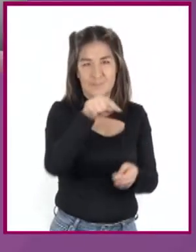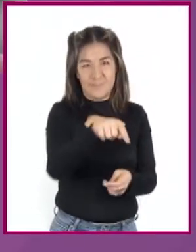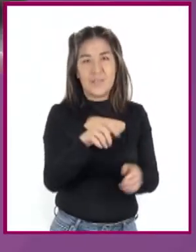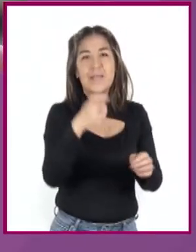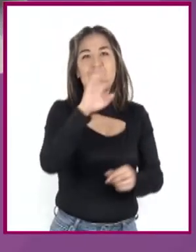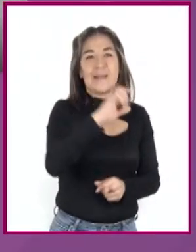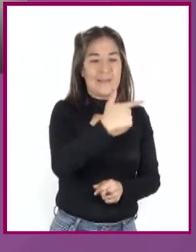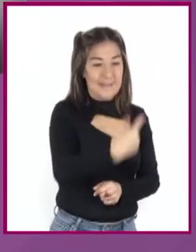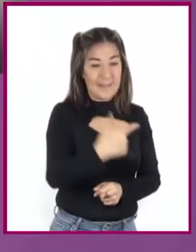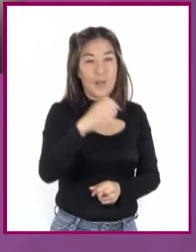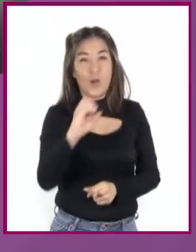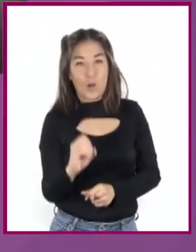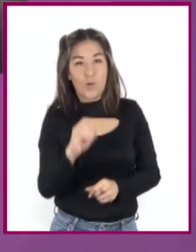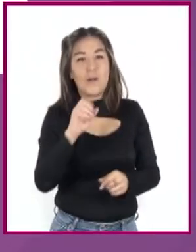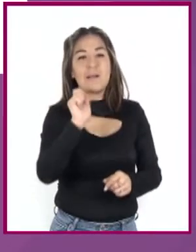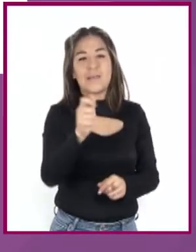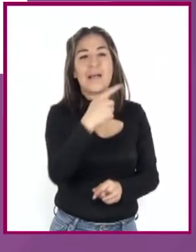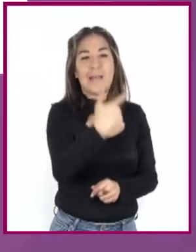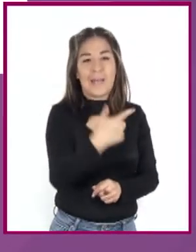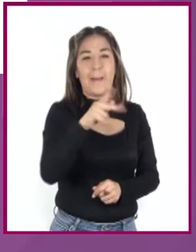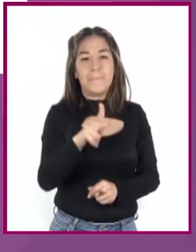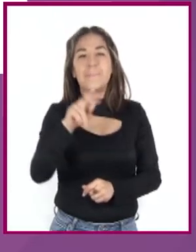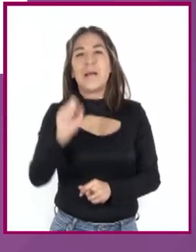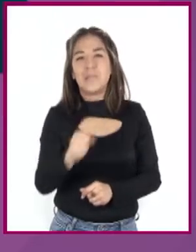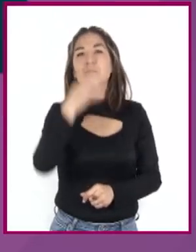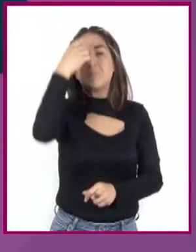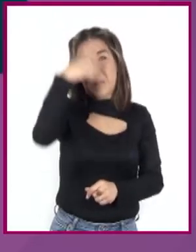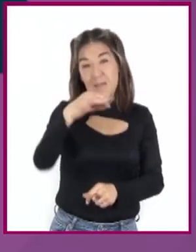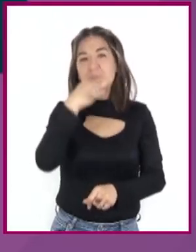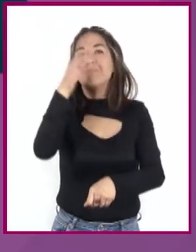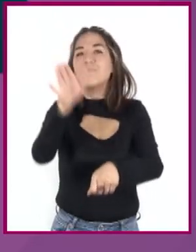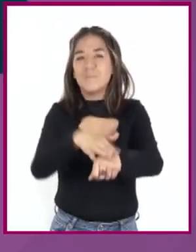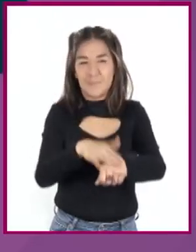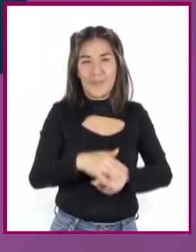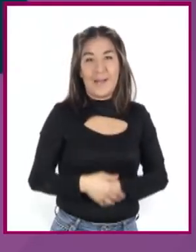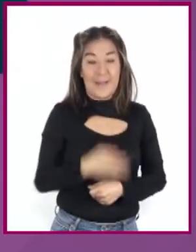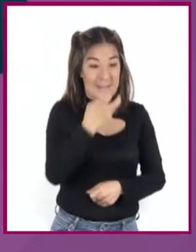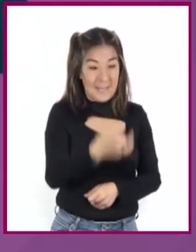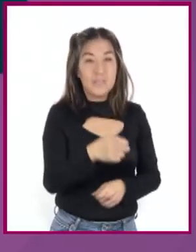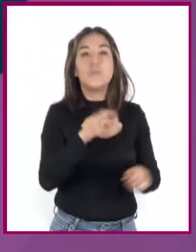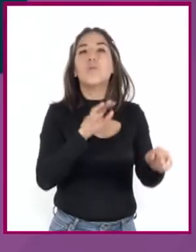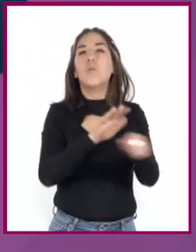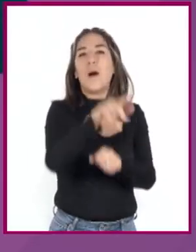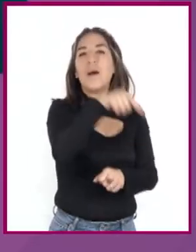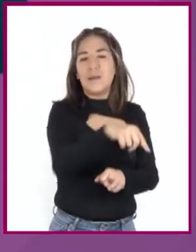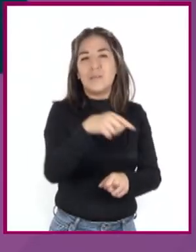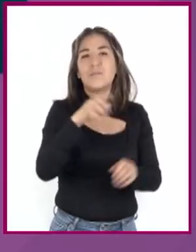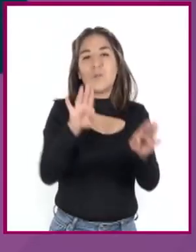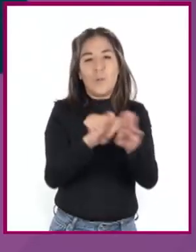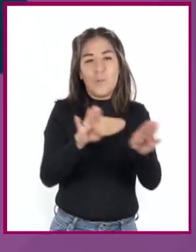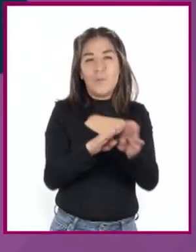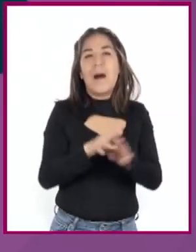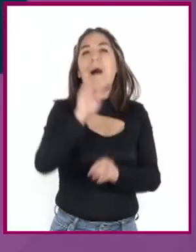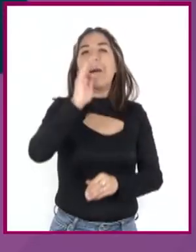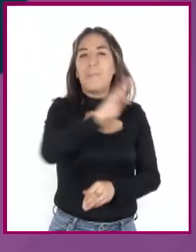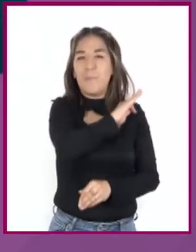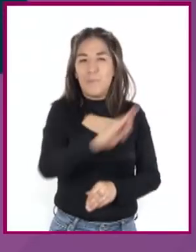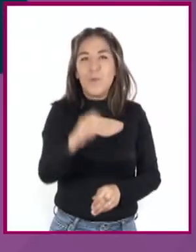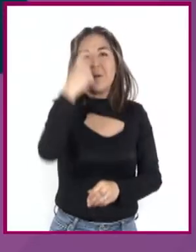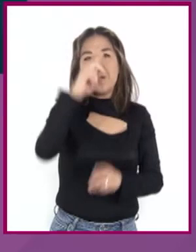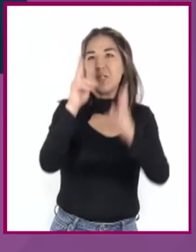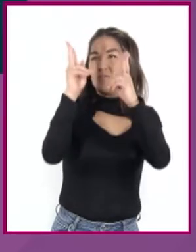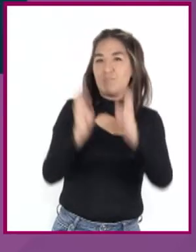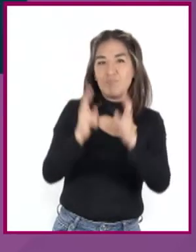de geolocalización como el GPS. Los satélites artificiales son estaciones que permiten la